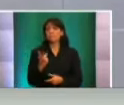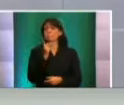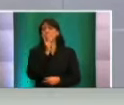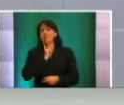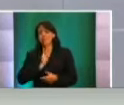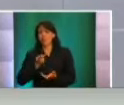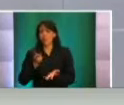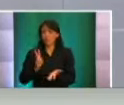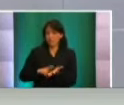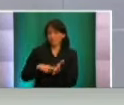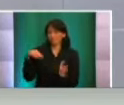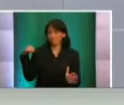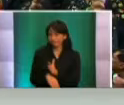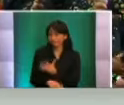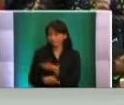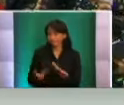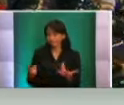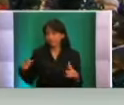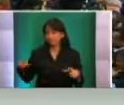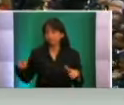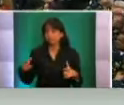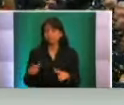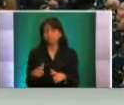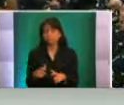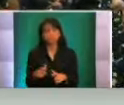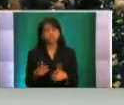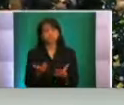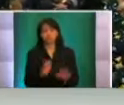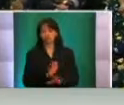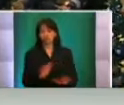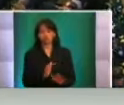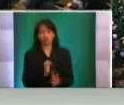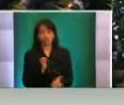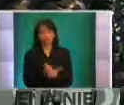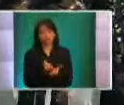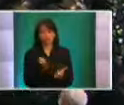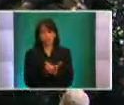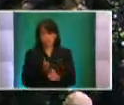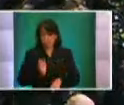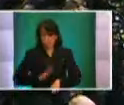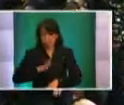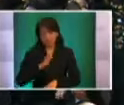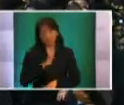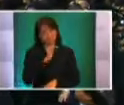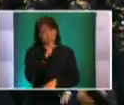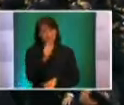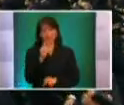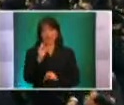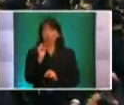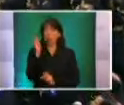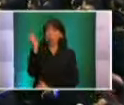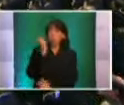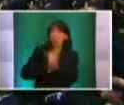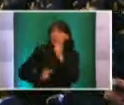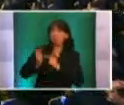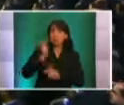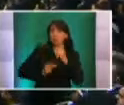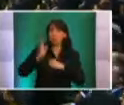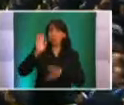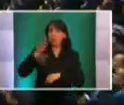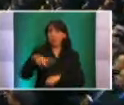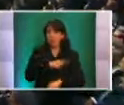petroleros, no vamos ni a aumentar impuestos ni a endeudar al país. Le toca al gobierno apretarse